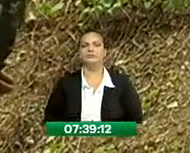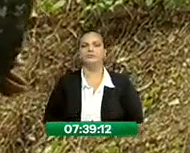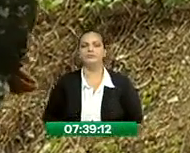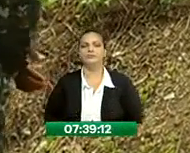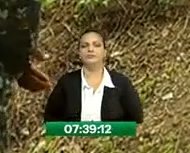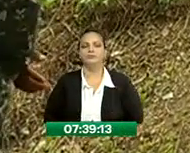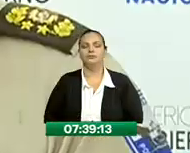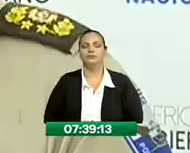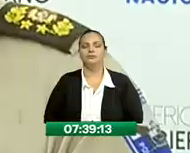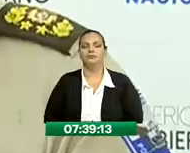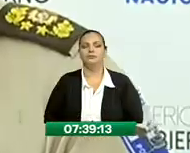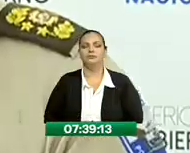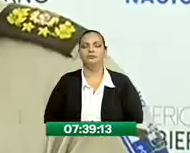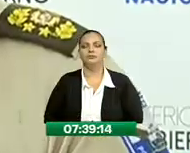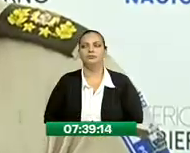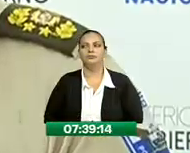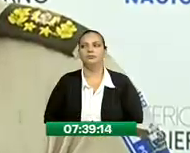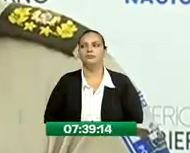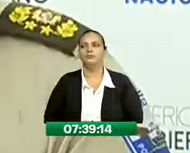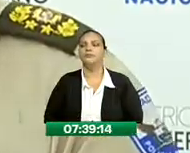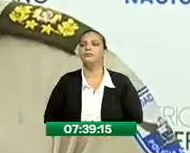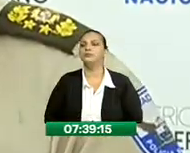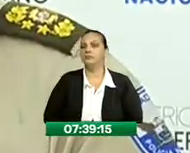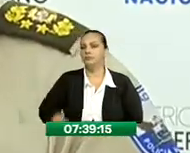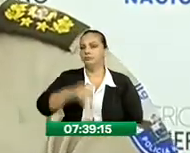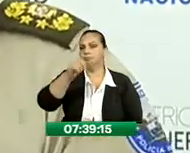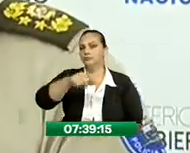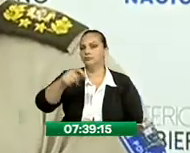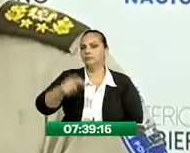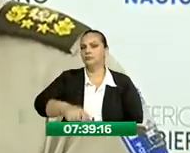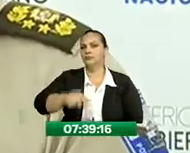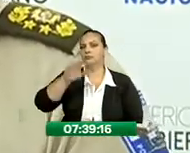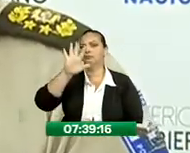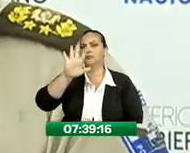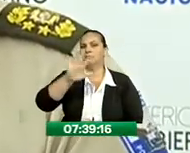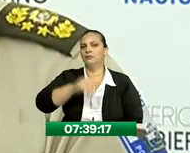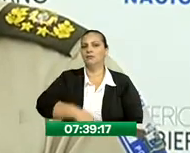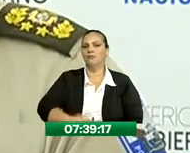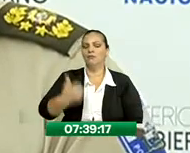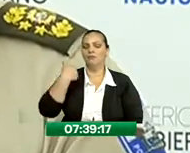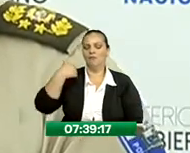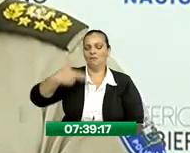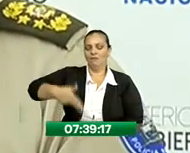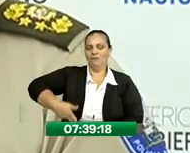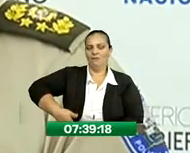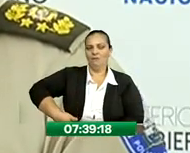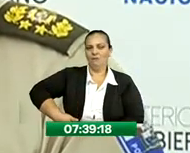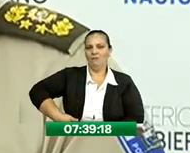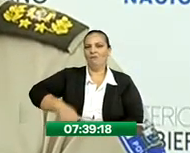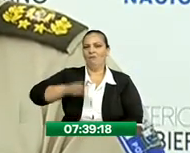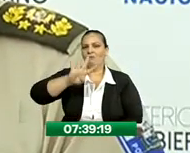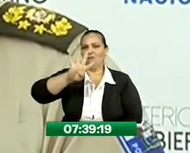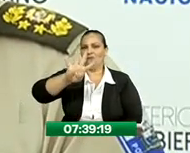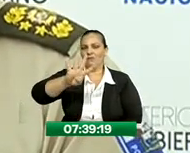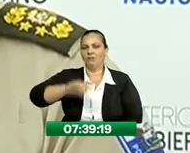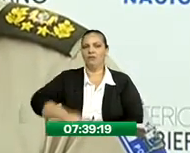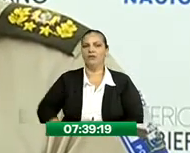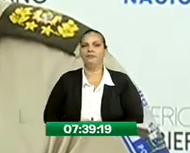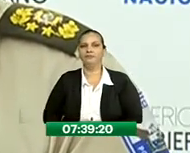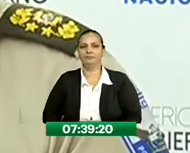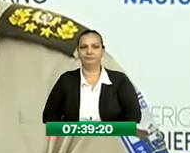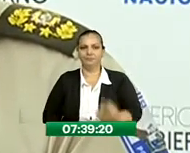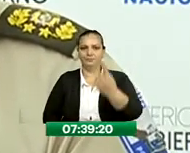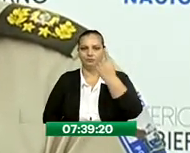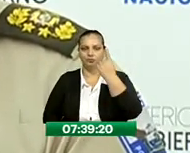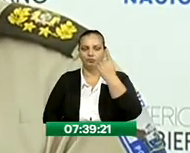delito flagrante. Hayan sido detenidos 5 ciudadanos portando 4 armas de fuego y una réplica